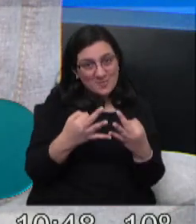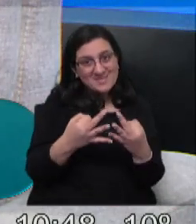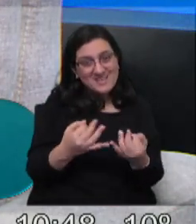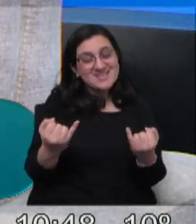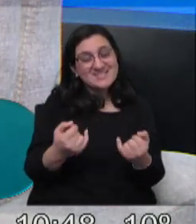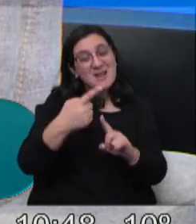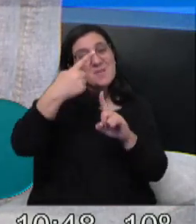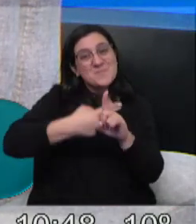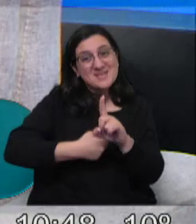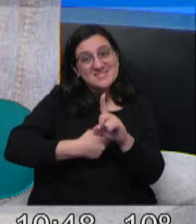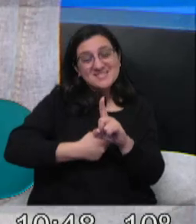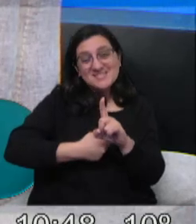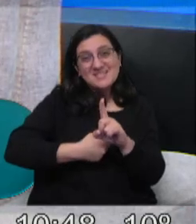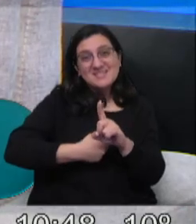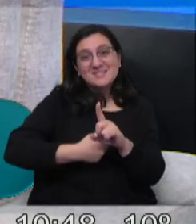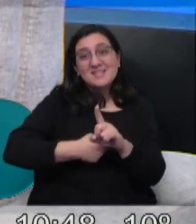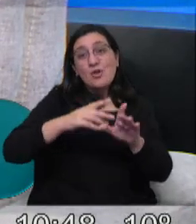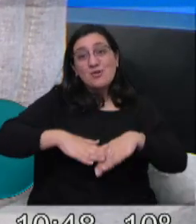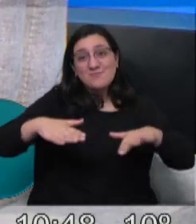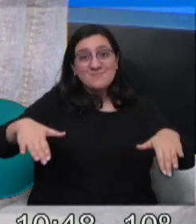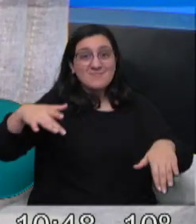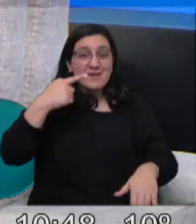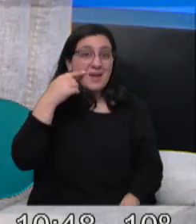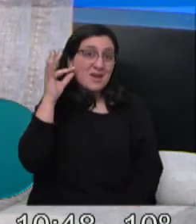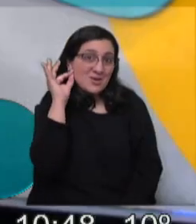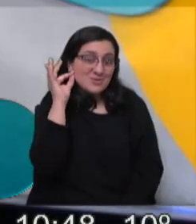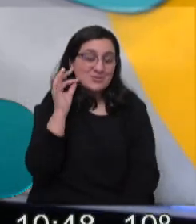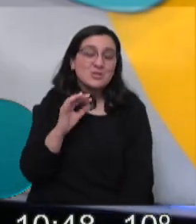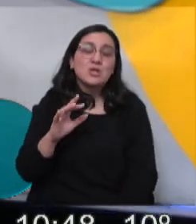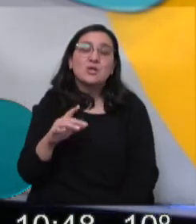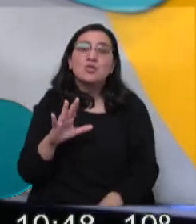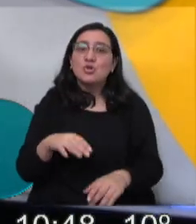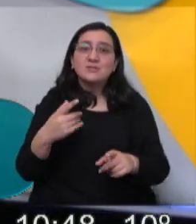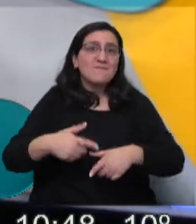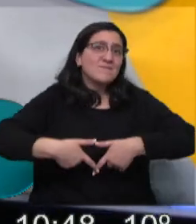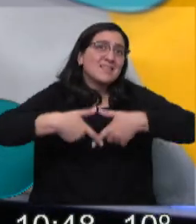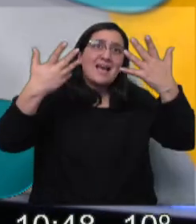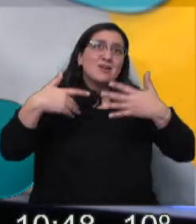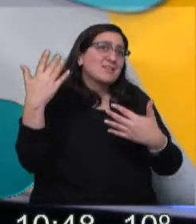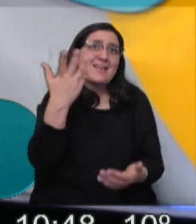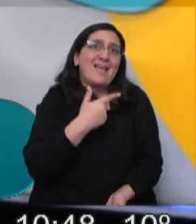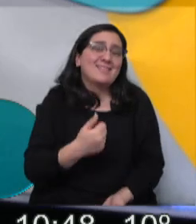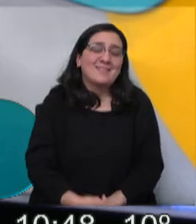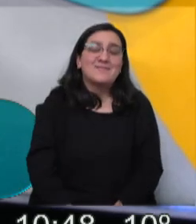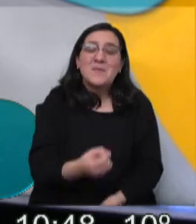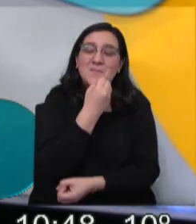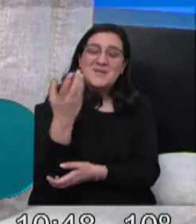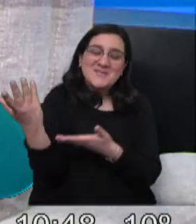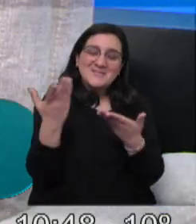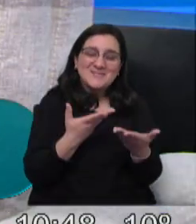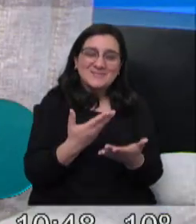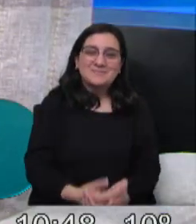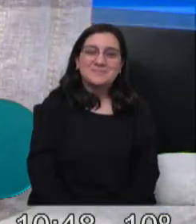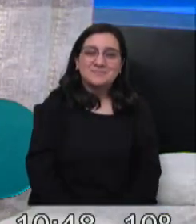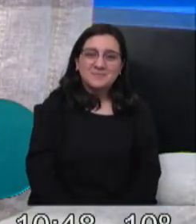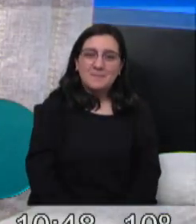en formato de celebración, digamos, ¿no? Y a nosotros todo lo que sea celebrar y fiesta y todo eso nos encanta. Así que, bienvenidos. Gracias.